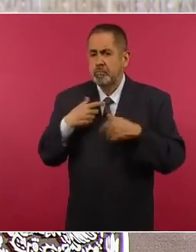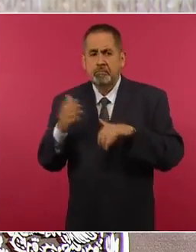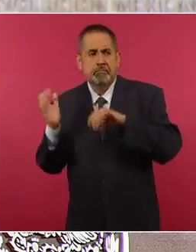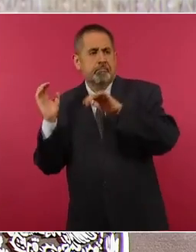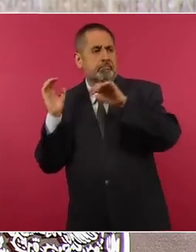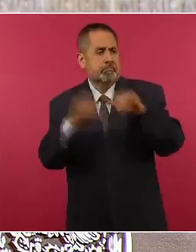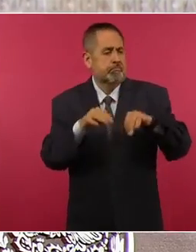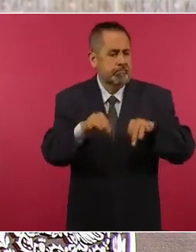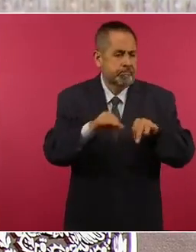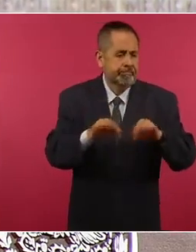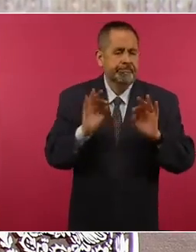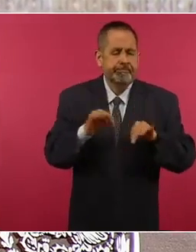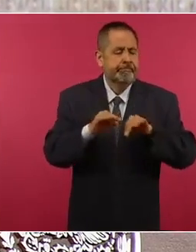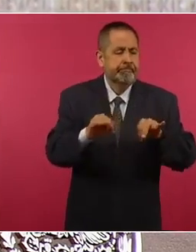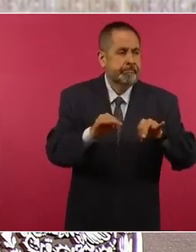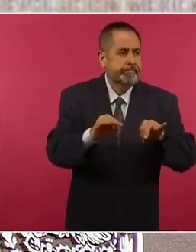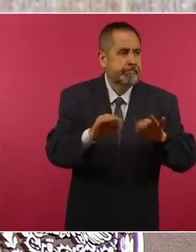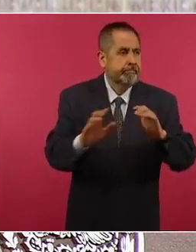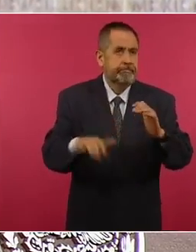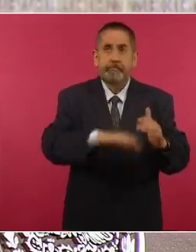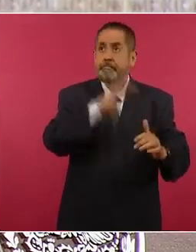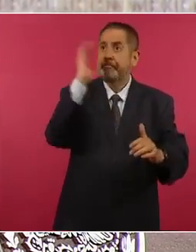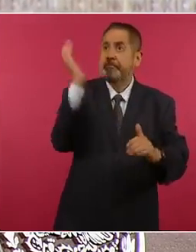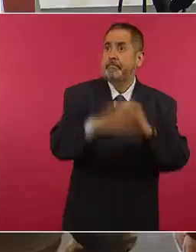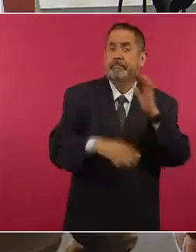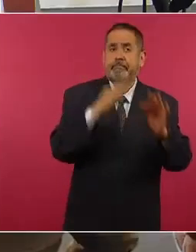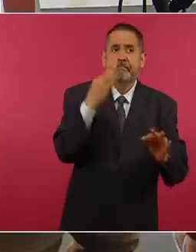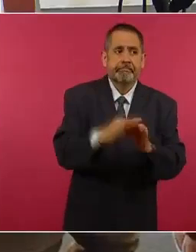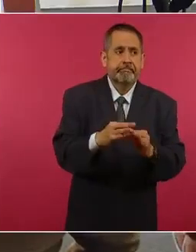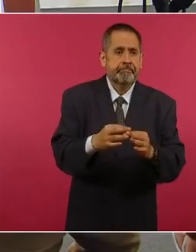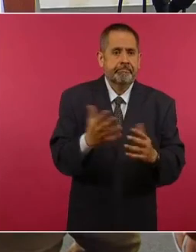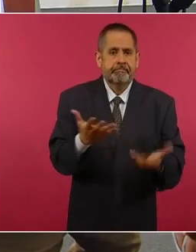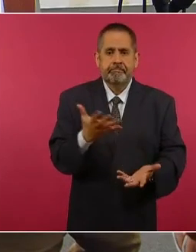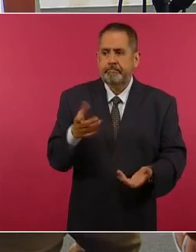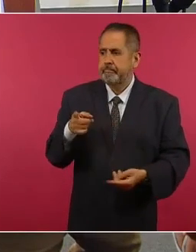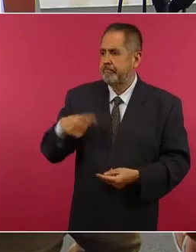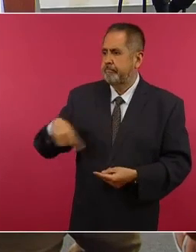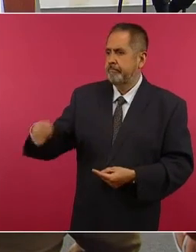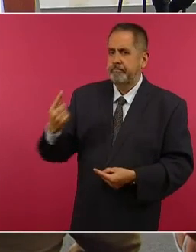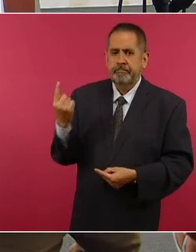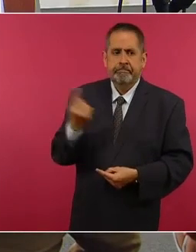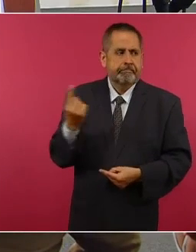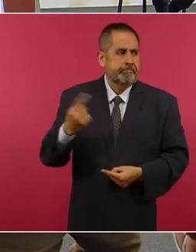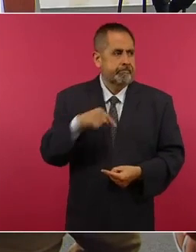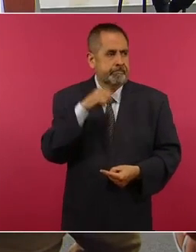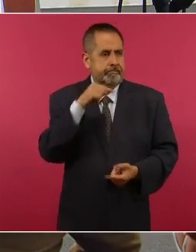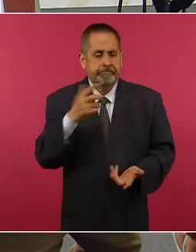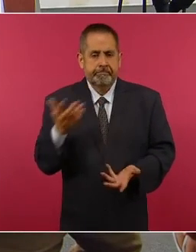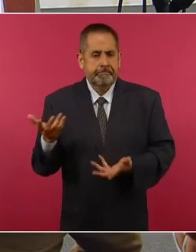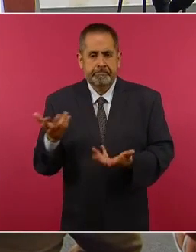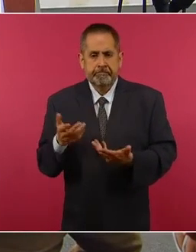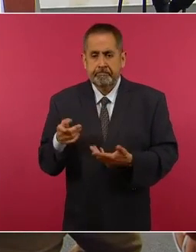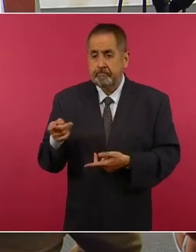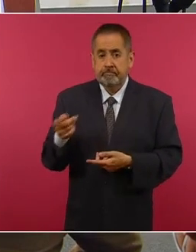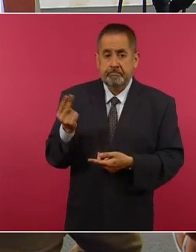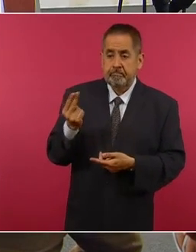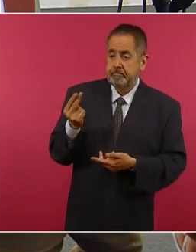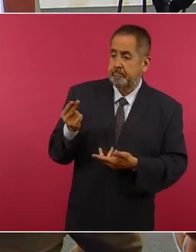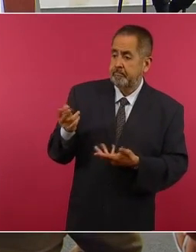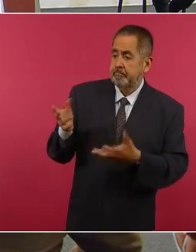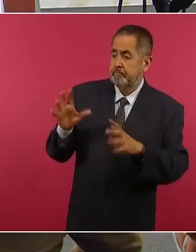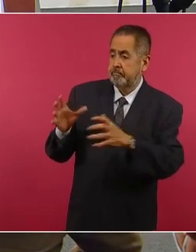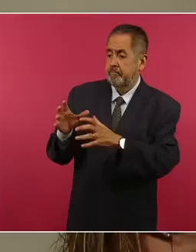después, ya cuando se terminan las obras, pues ya no se ocupa